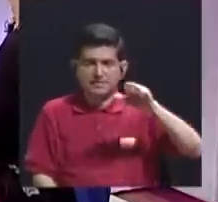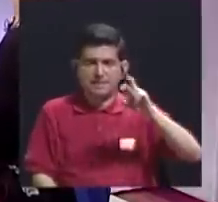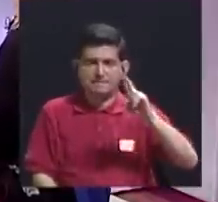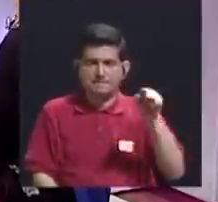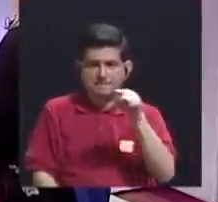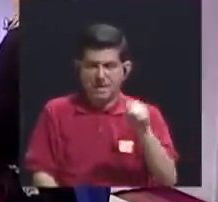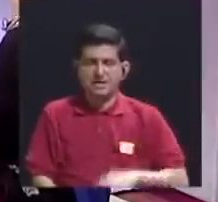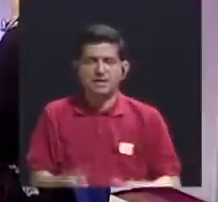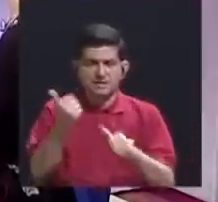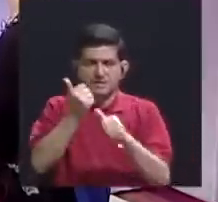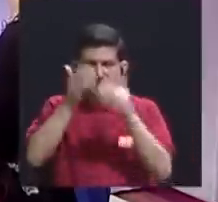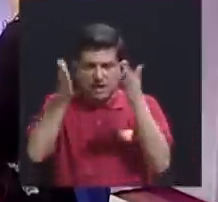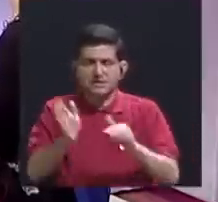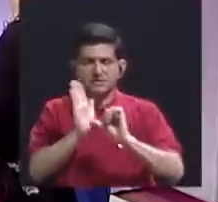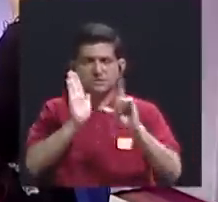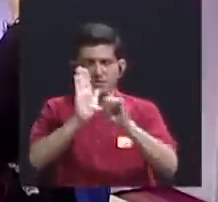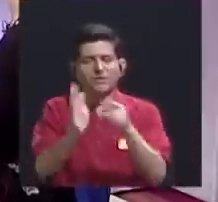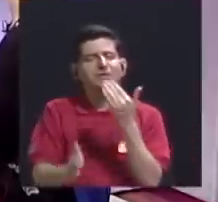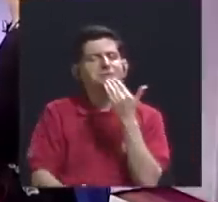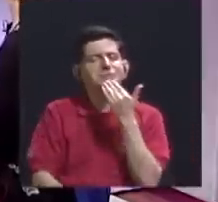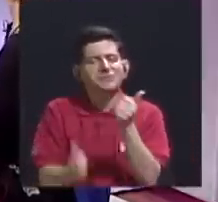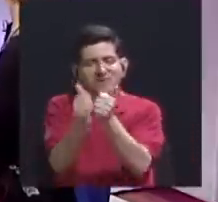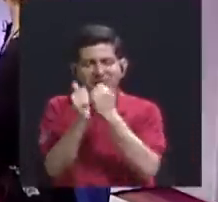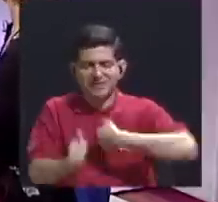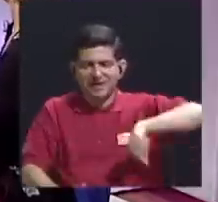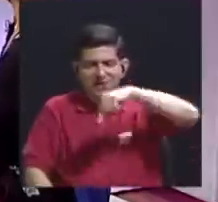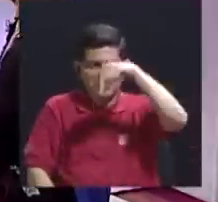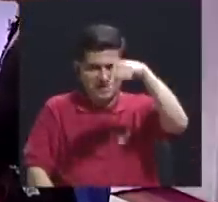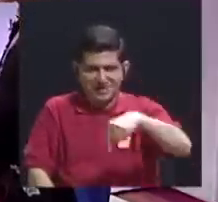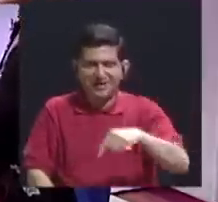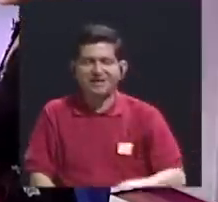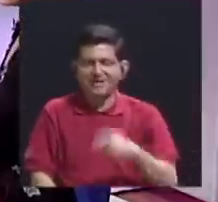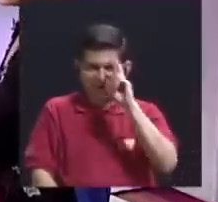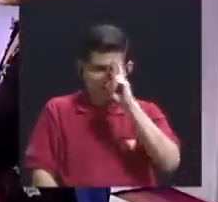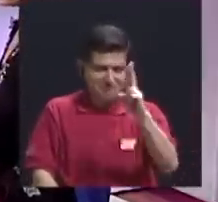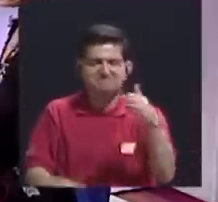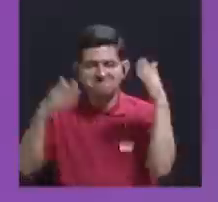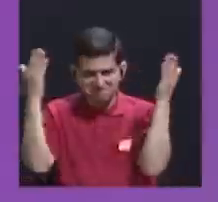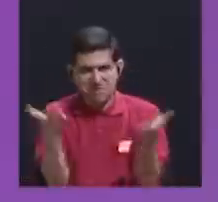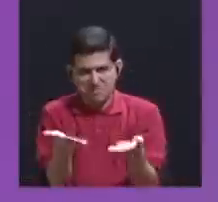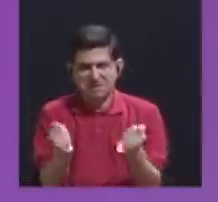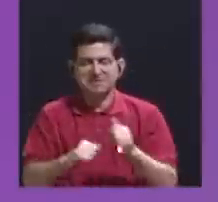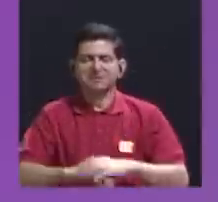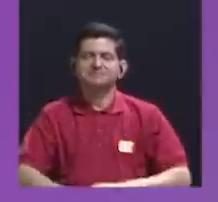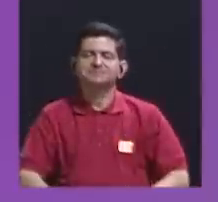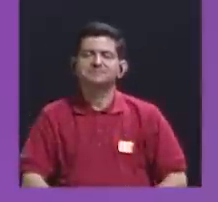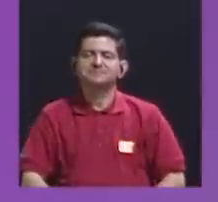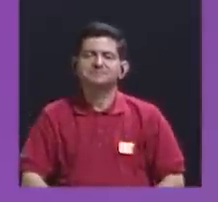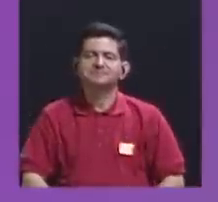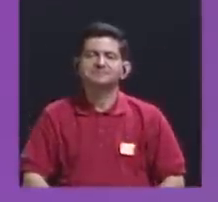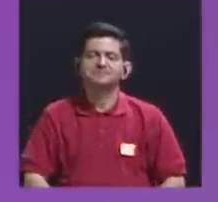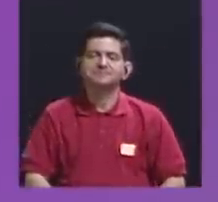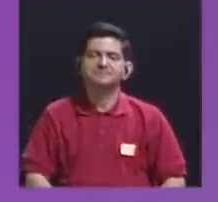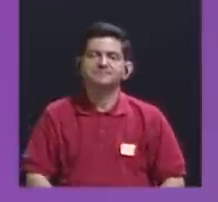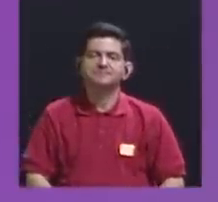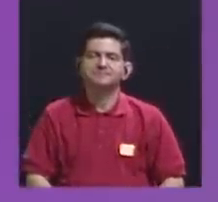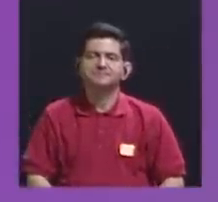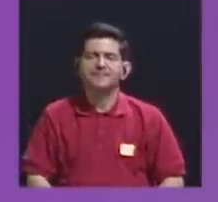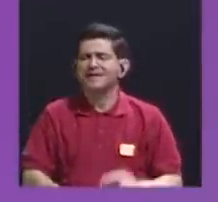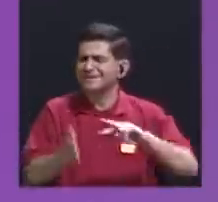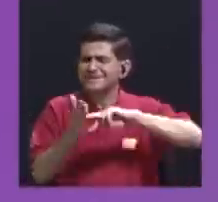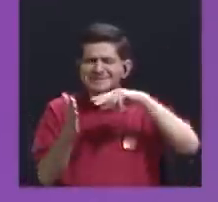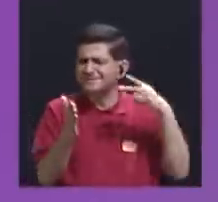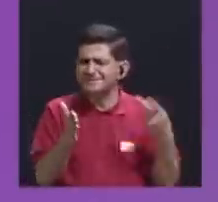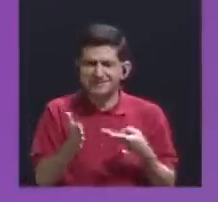legislativa le agradecemos mucho que nos acompañe en irreverencias bienvenida se tratara